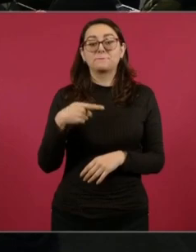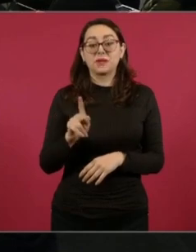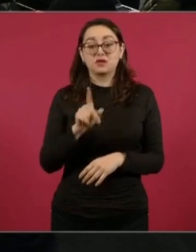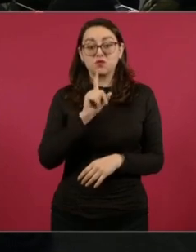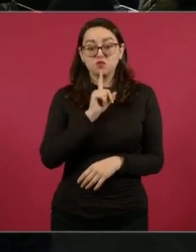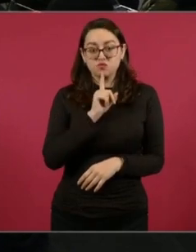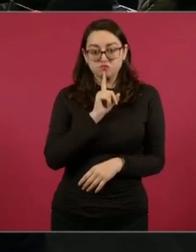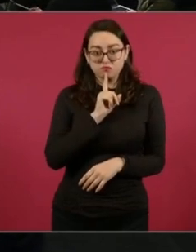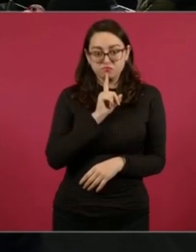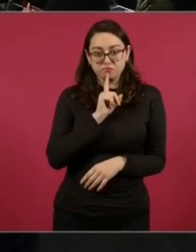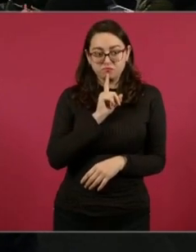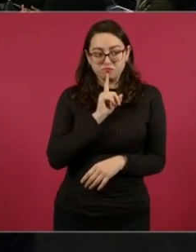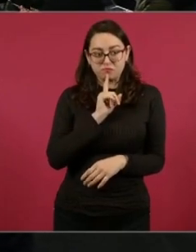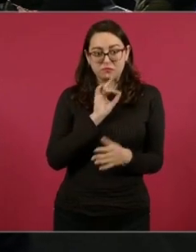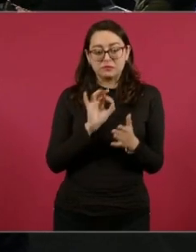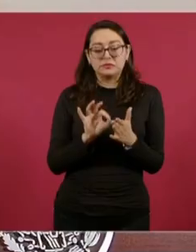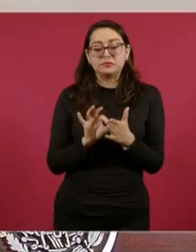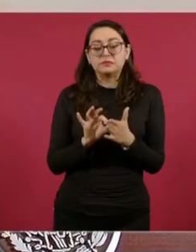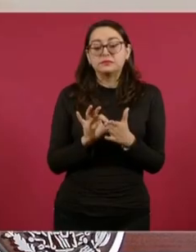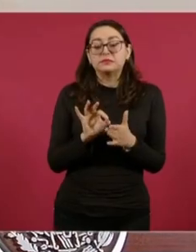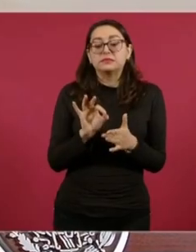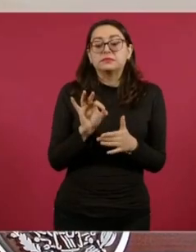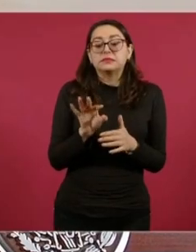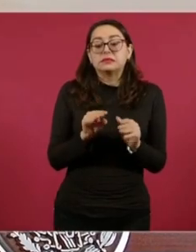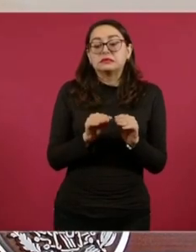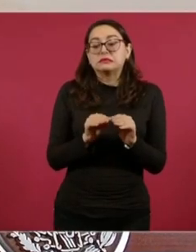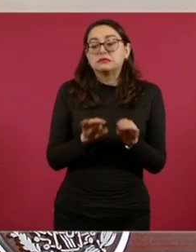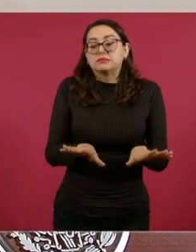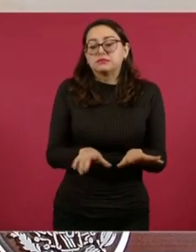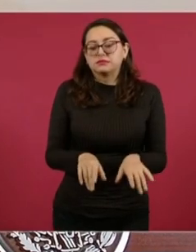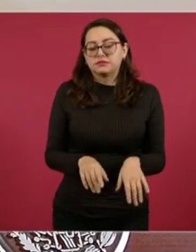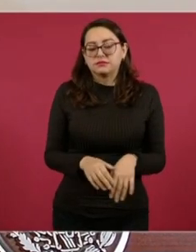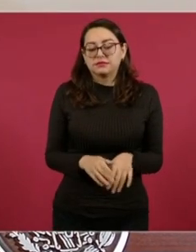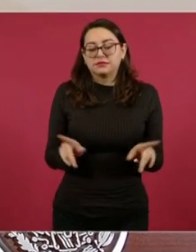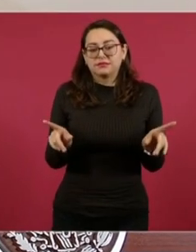no hay muchos comentarios. Ayer en el día sí hubieron comentarios.